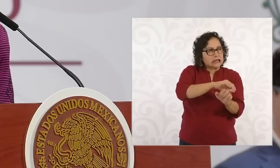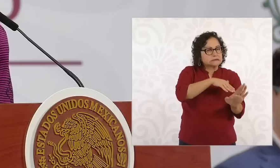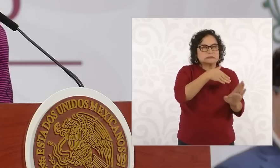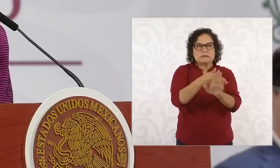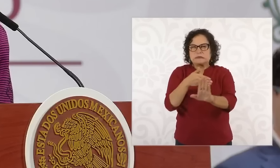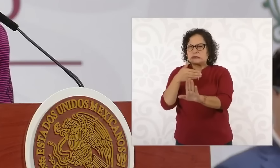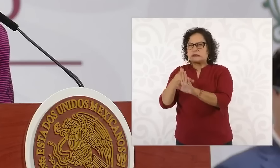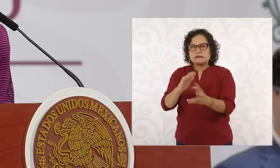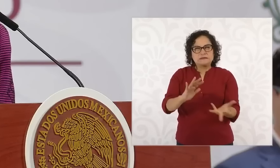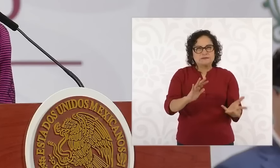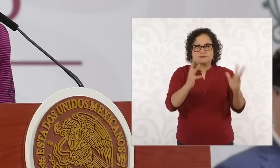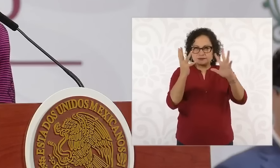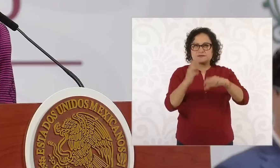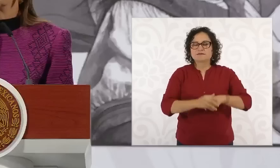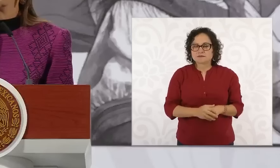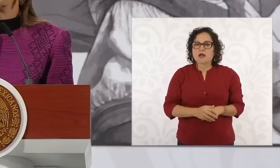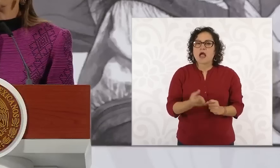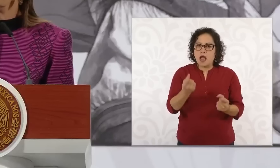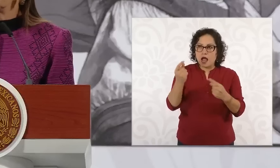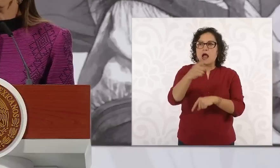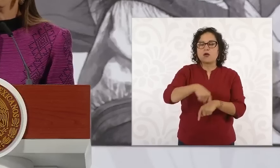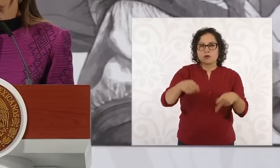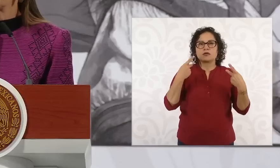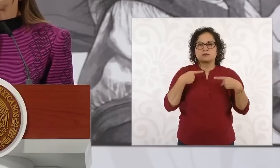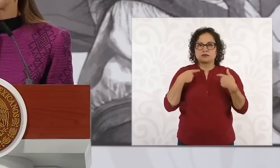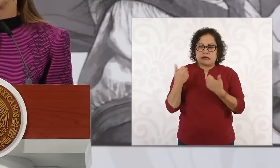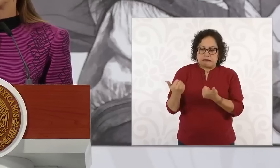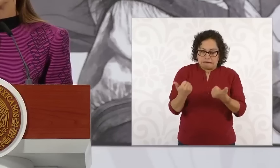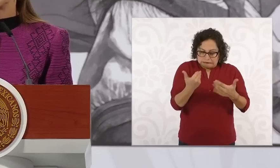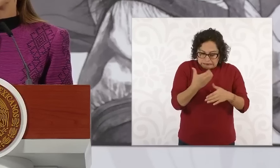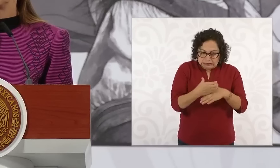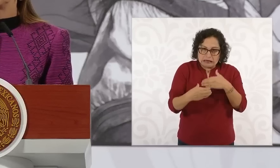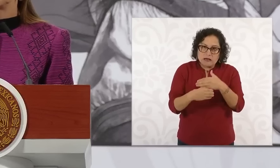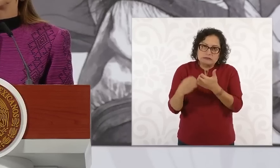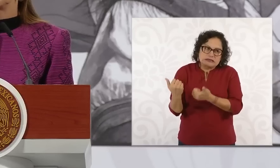algunos utilizando artefactos pues muy peligrosos.